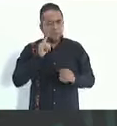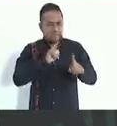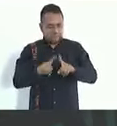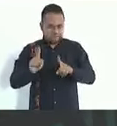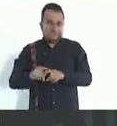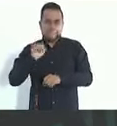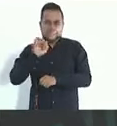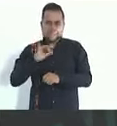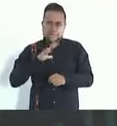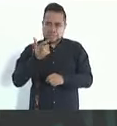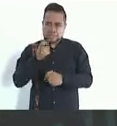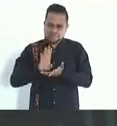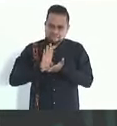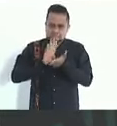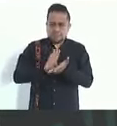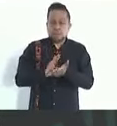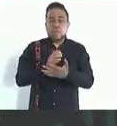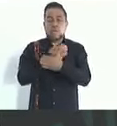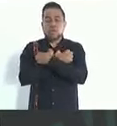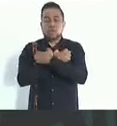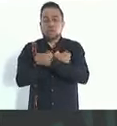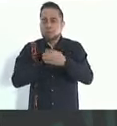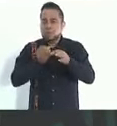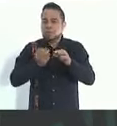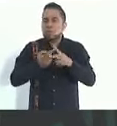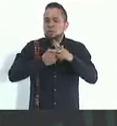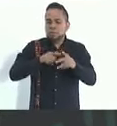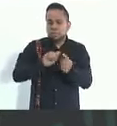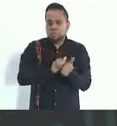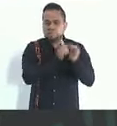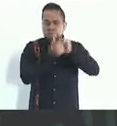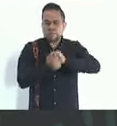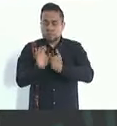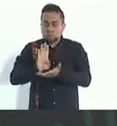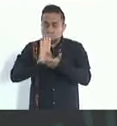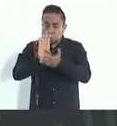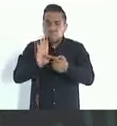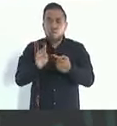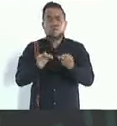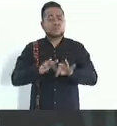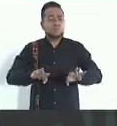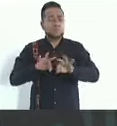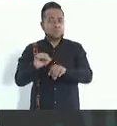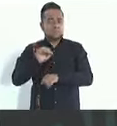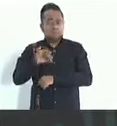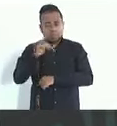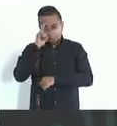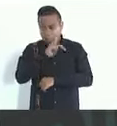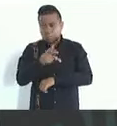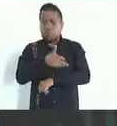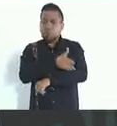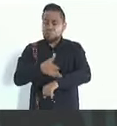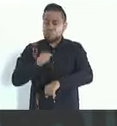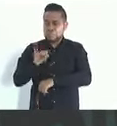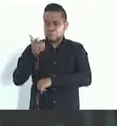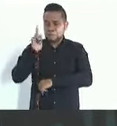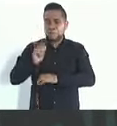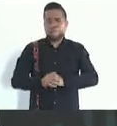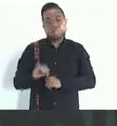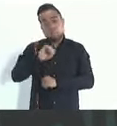La educación es esencia de la transformación y las becas son muy importantes para las familias. El